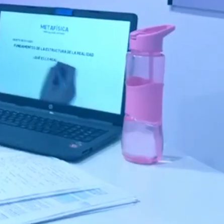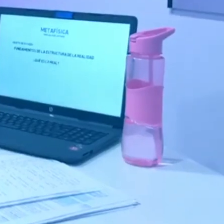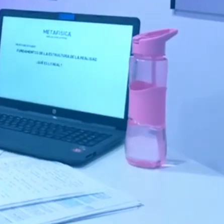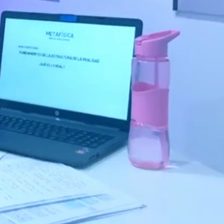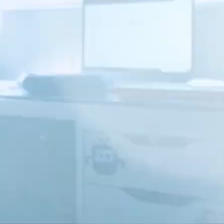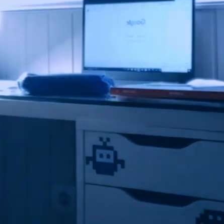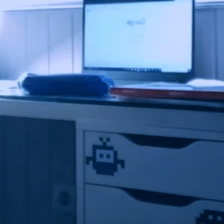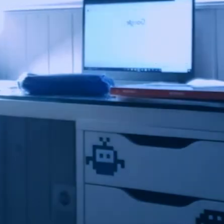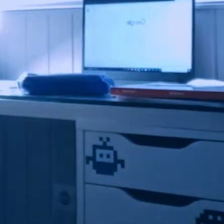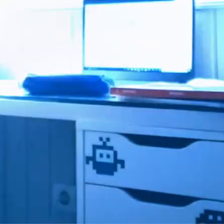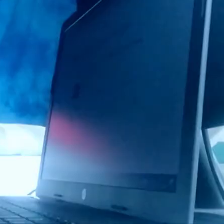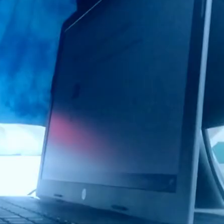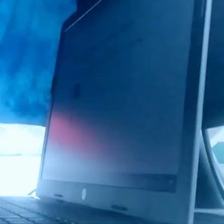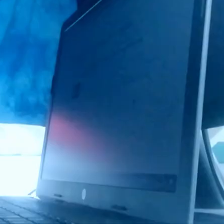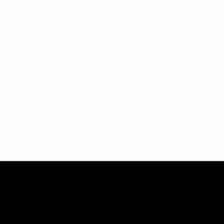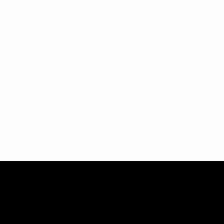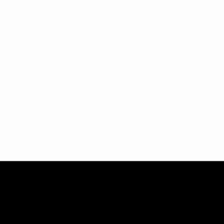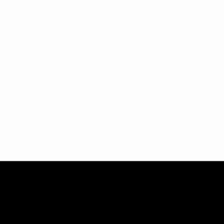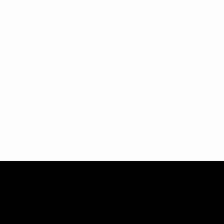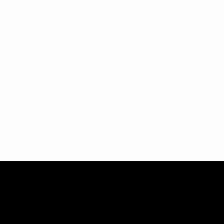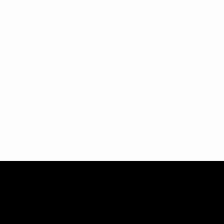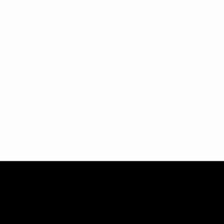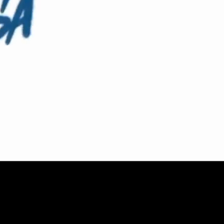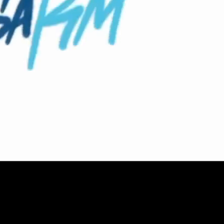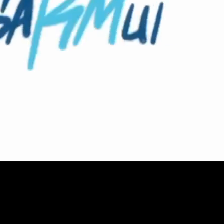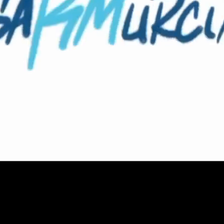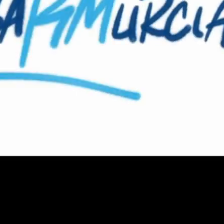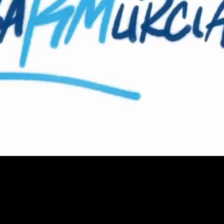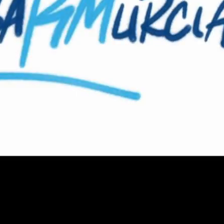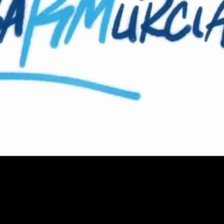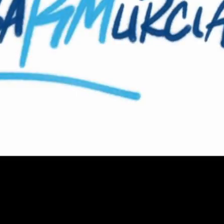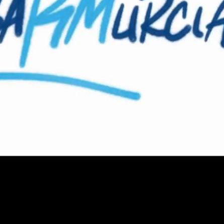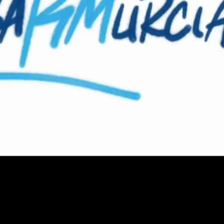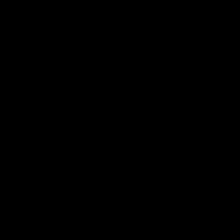Gracias. Gracias.